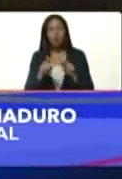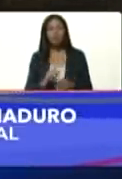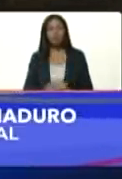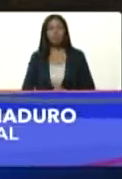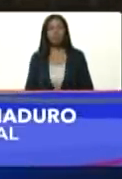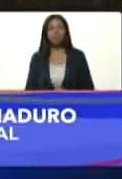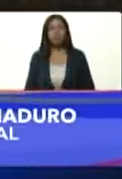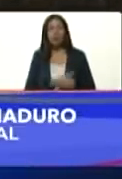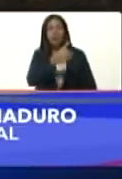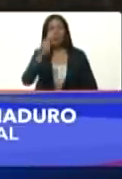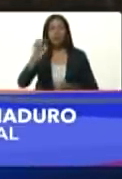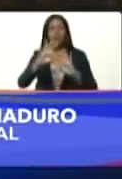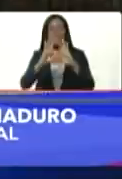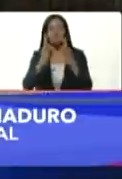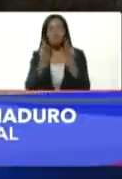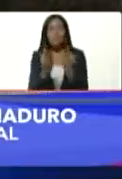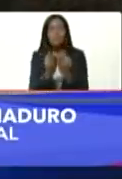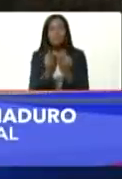a toda la familia